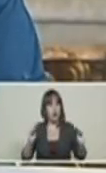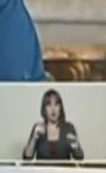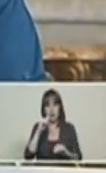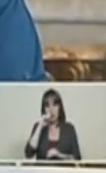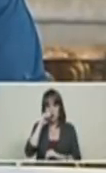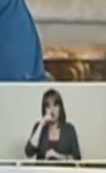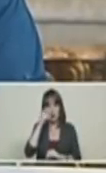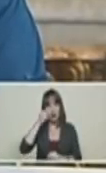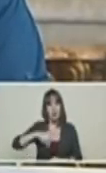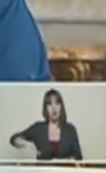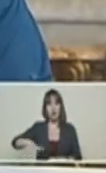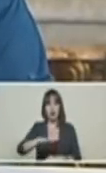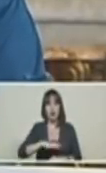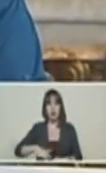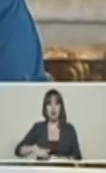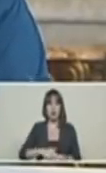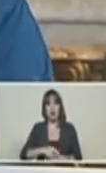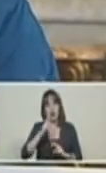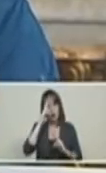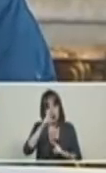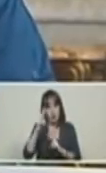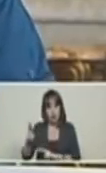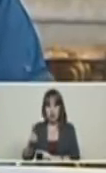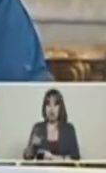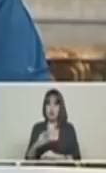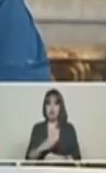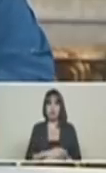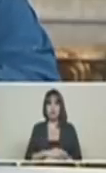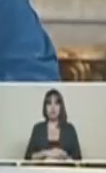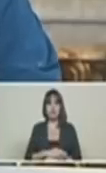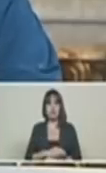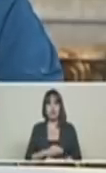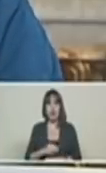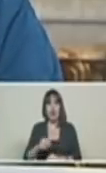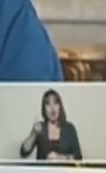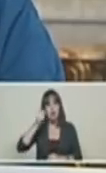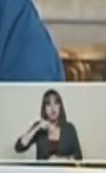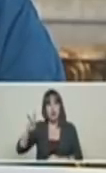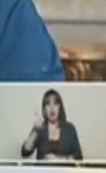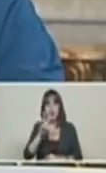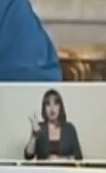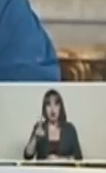al pueblo, que se haga respetar. En Venezuela manda el pueblo,